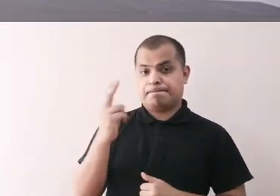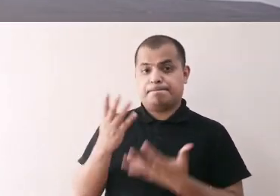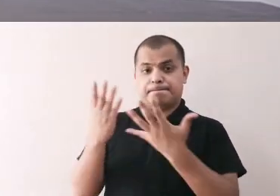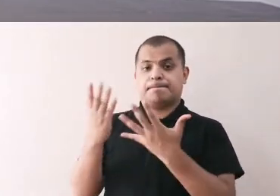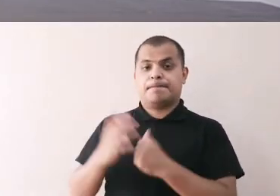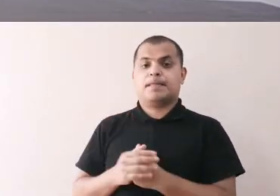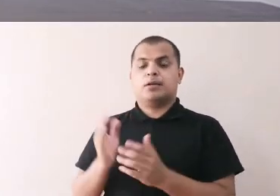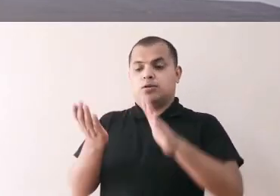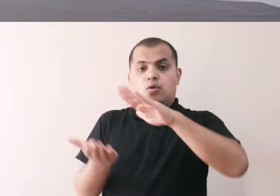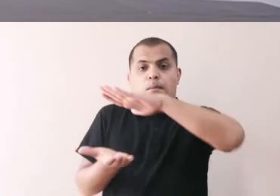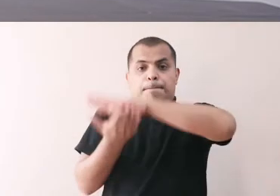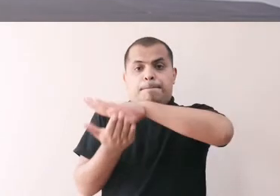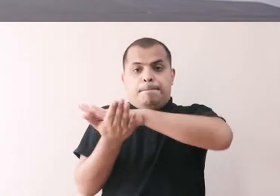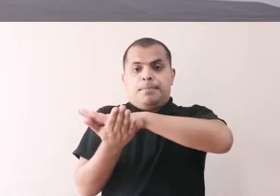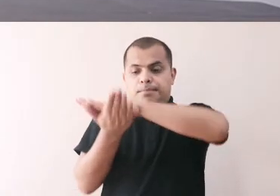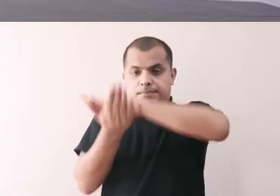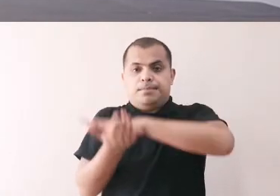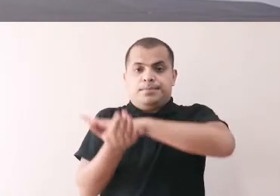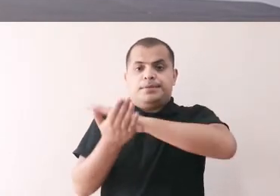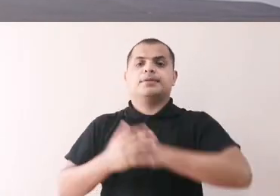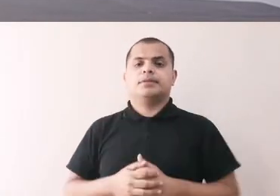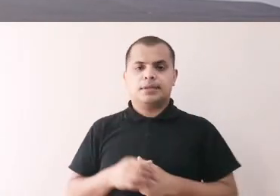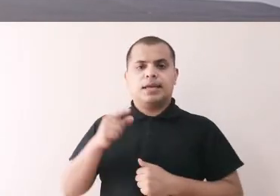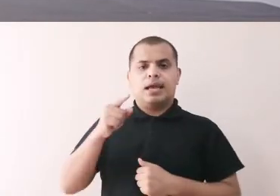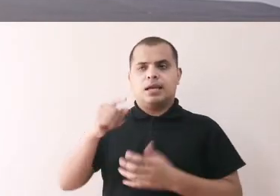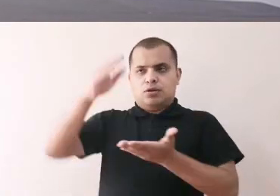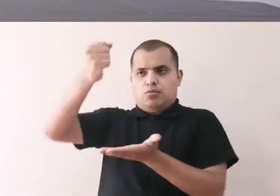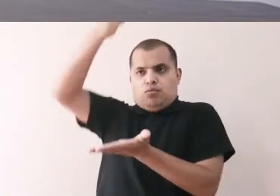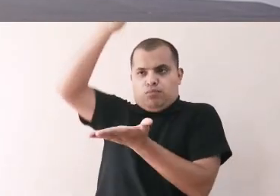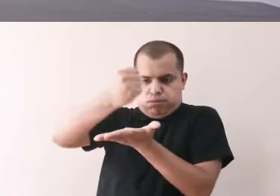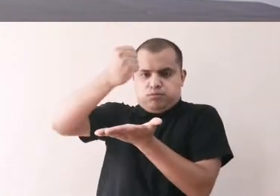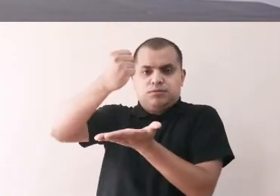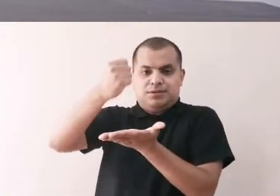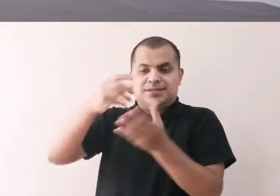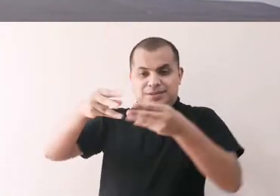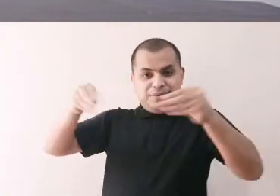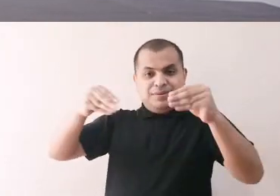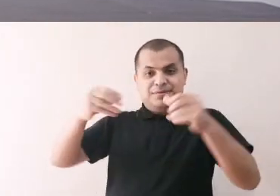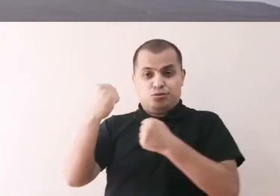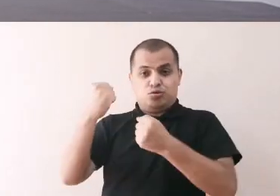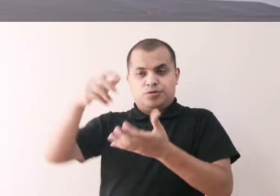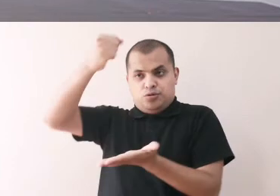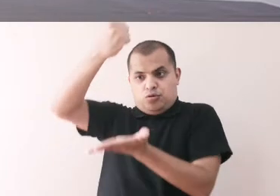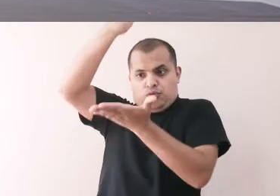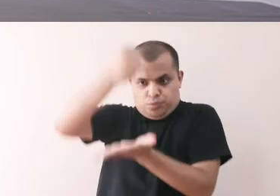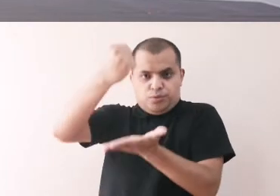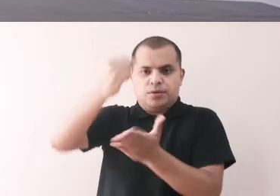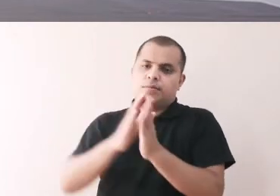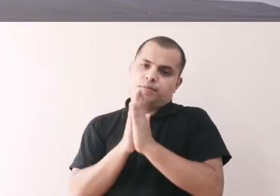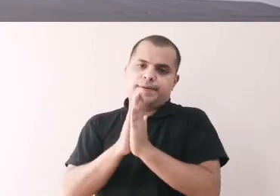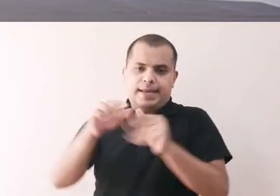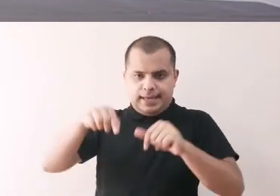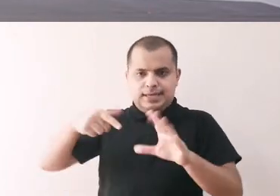Ahí está. Y le vamos a poner una base. Esta base también es de cartulina. Vamos a colocar la base y aquí sí les voy a pedir